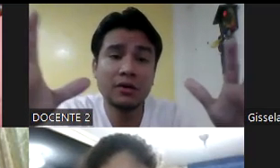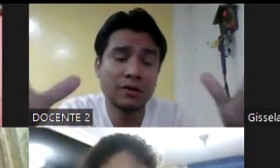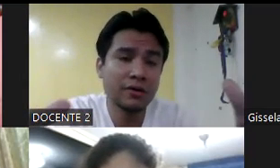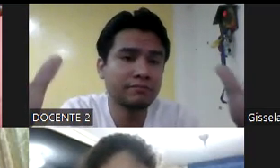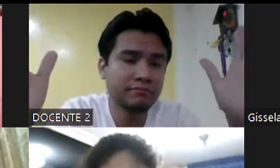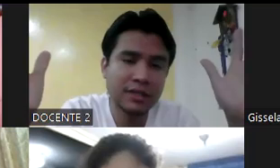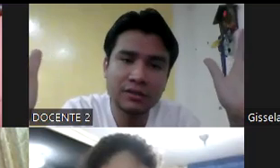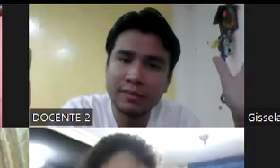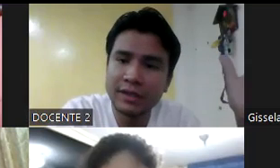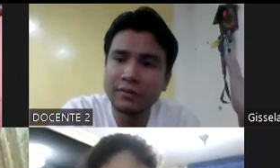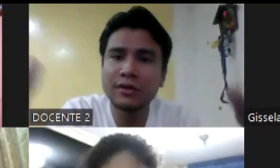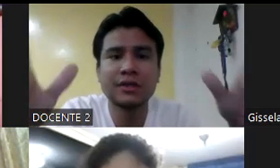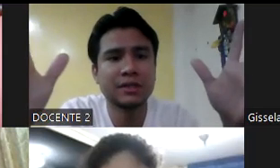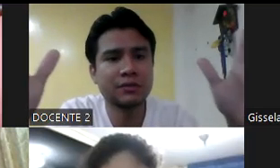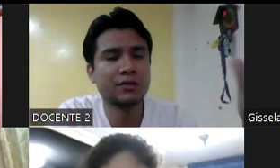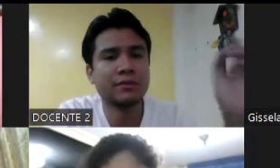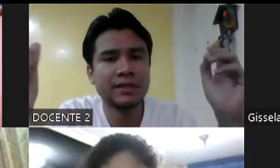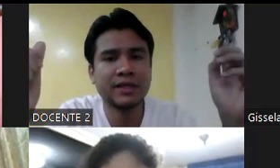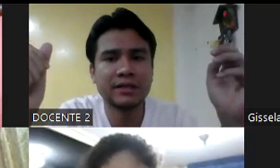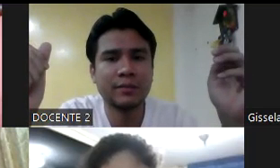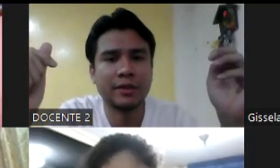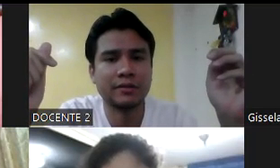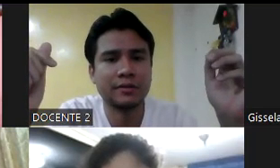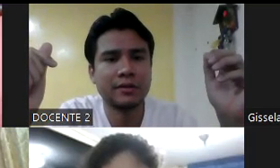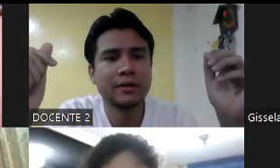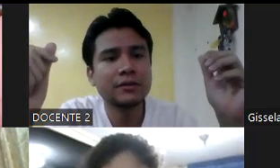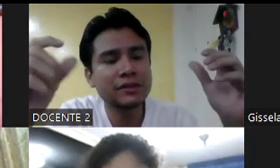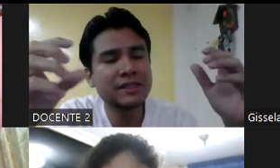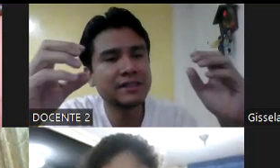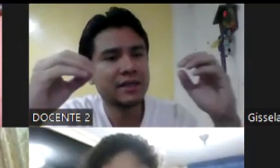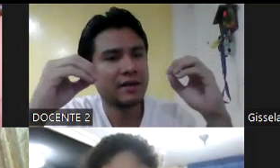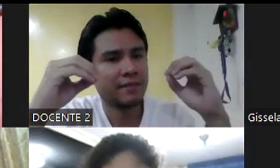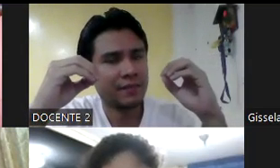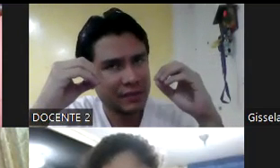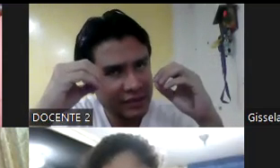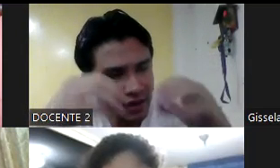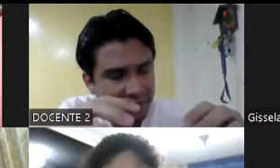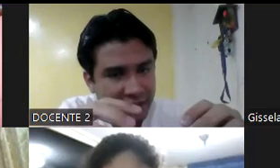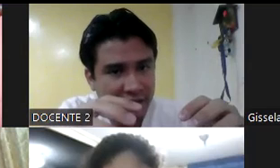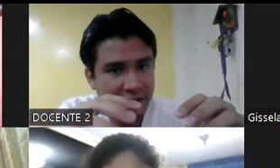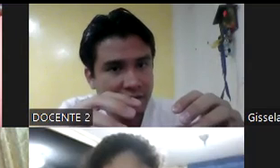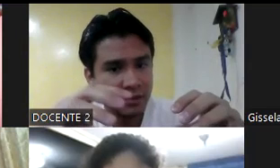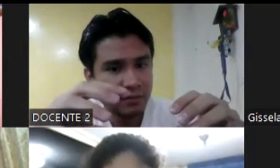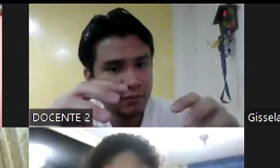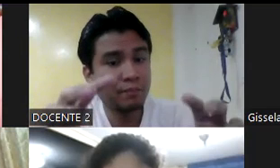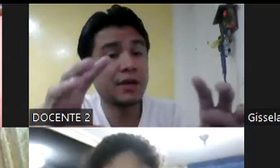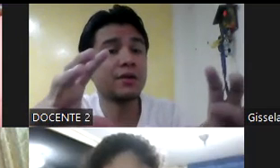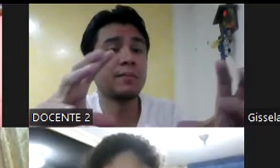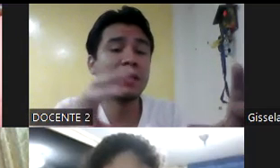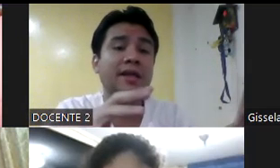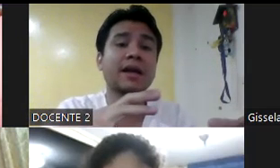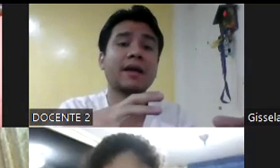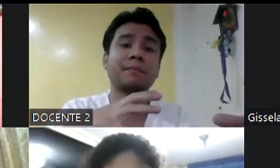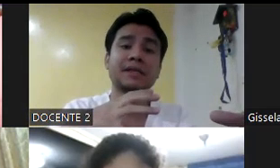me digan, y él lo logró, y es compañero mío y está estudiando su maestría en este momento. Entonces, sí afecta,